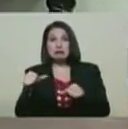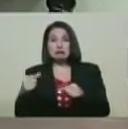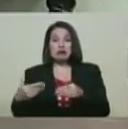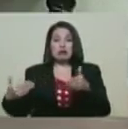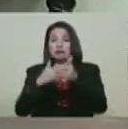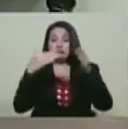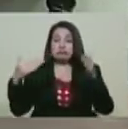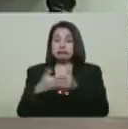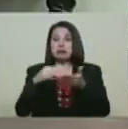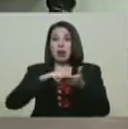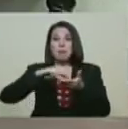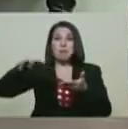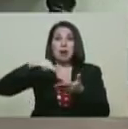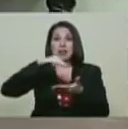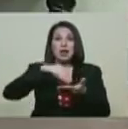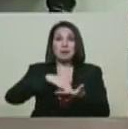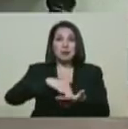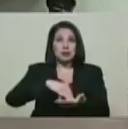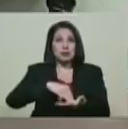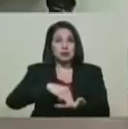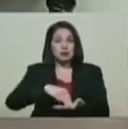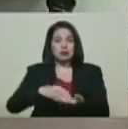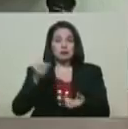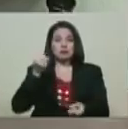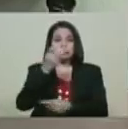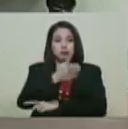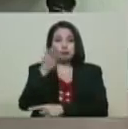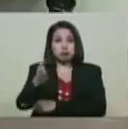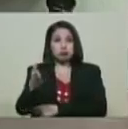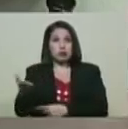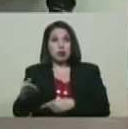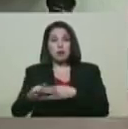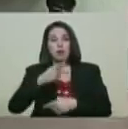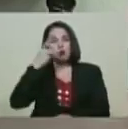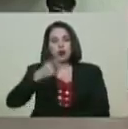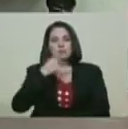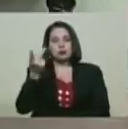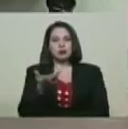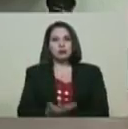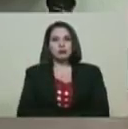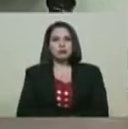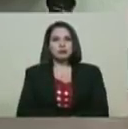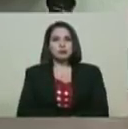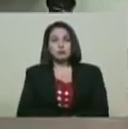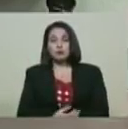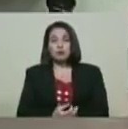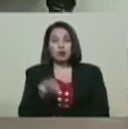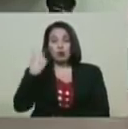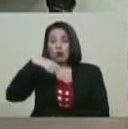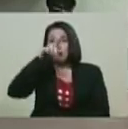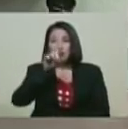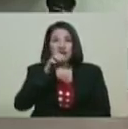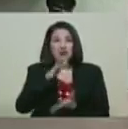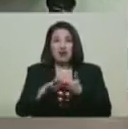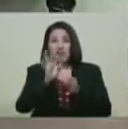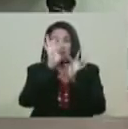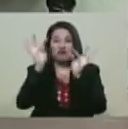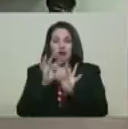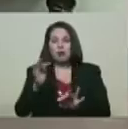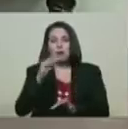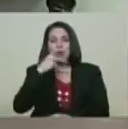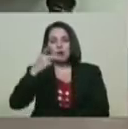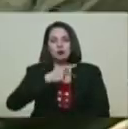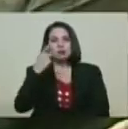desde Miami, por razones políticas, única y exclusivamente por razones